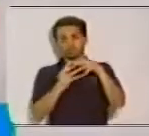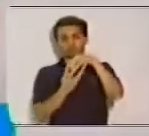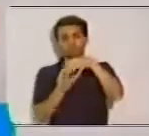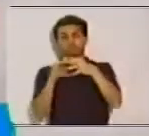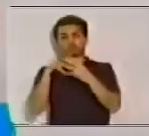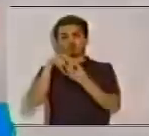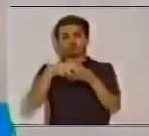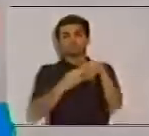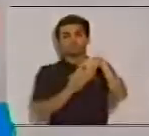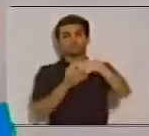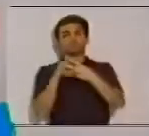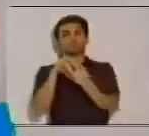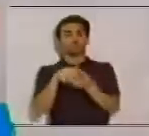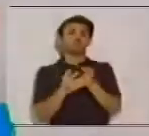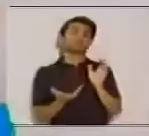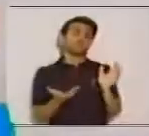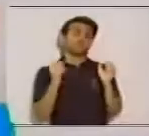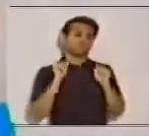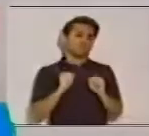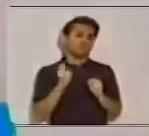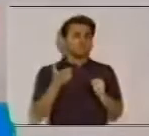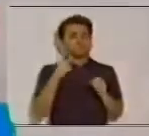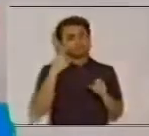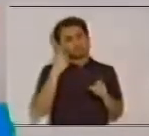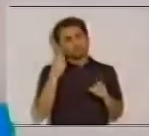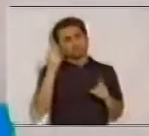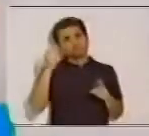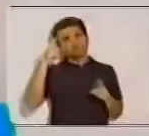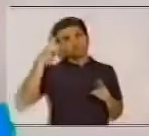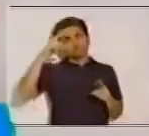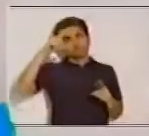Está a colores para que se facilite contar